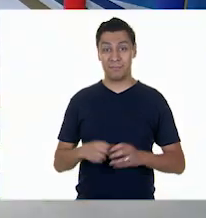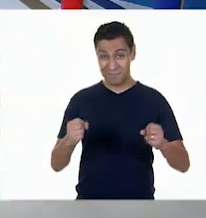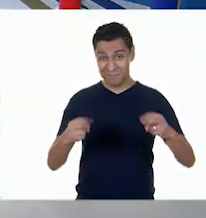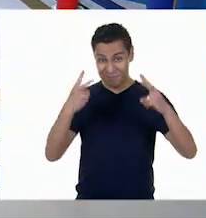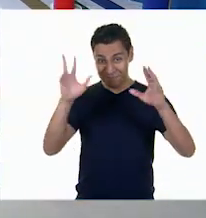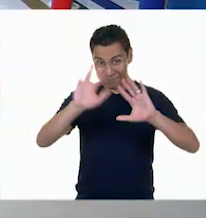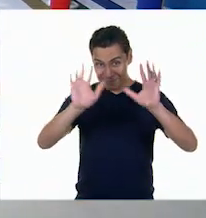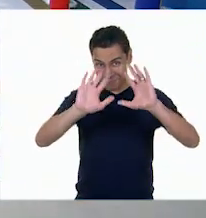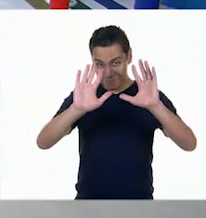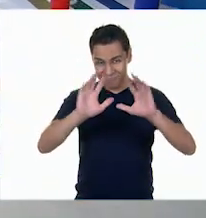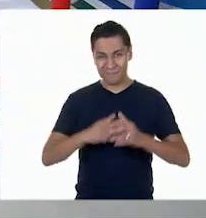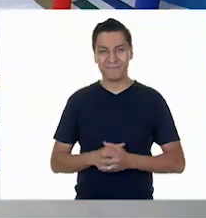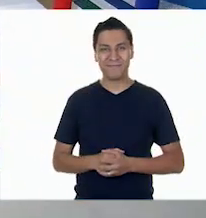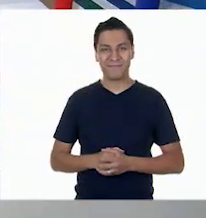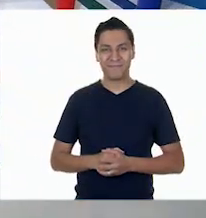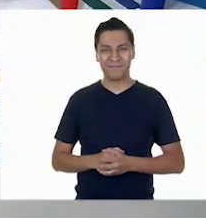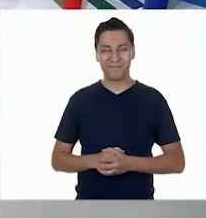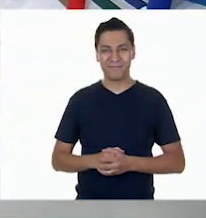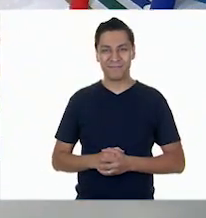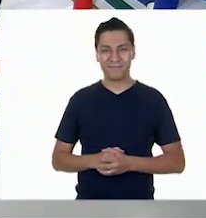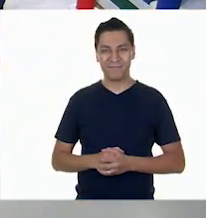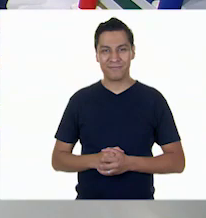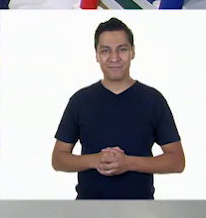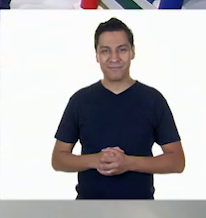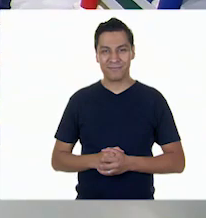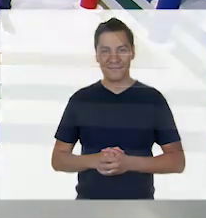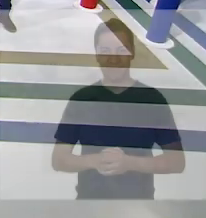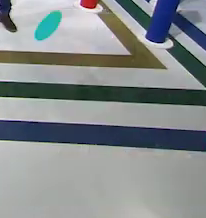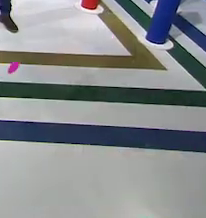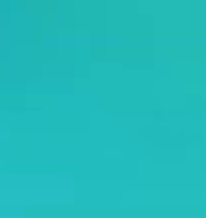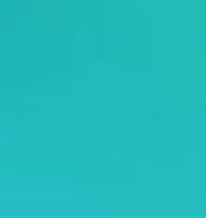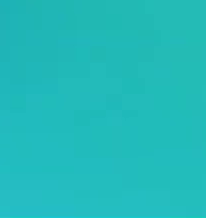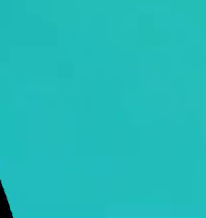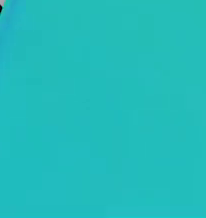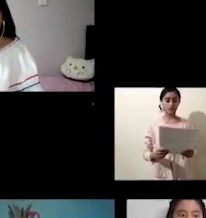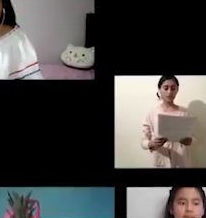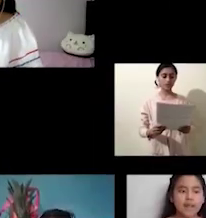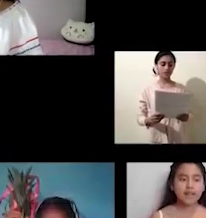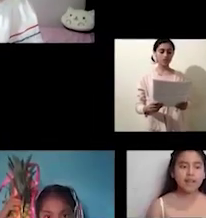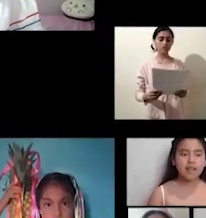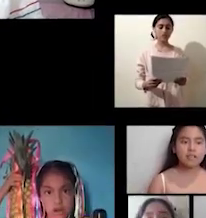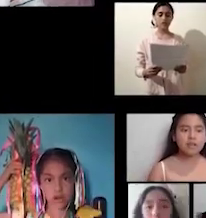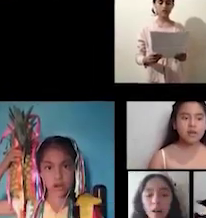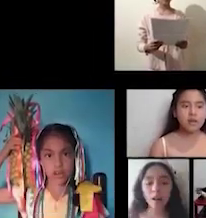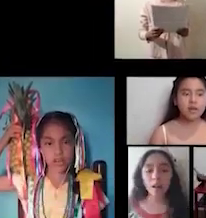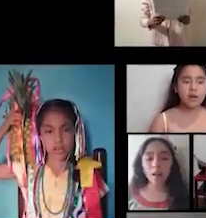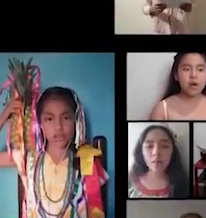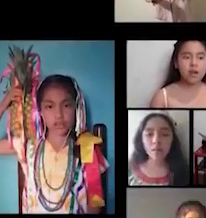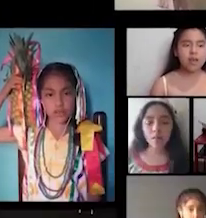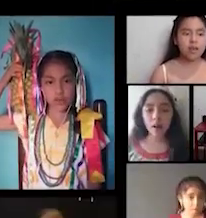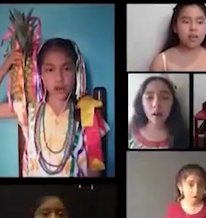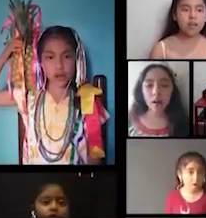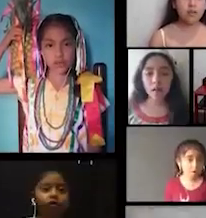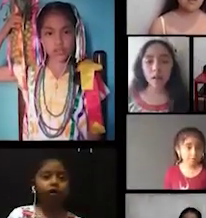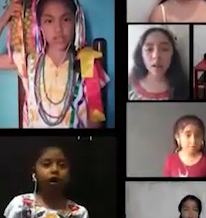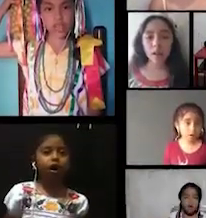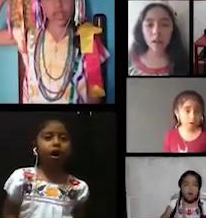¡Nos vemos! ¡Adiós! ¿Qué hiciste? No te oí. Adiós. ¿No me viste?